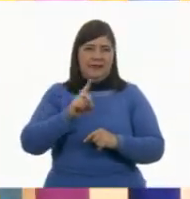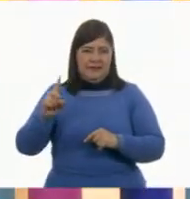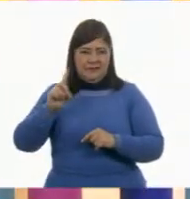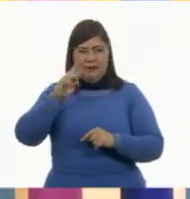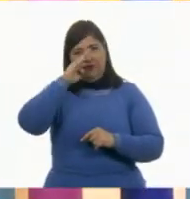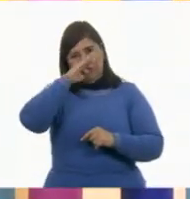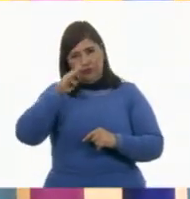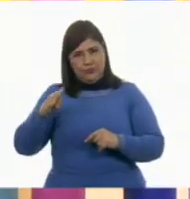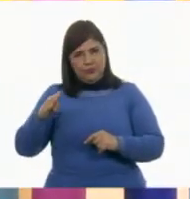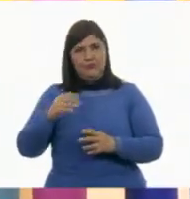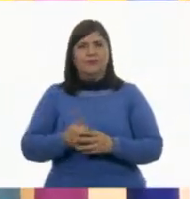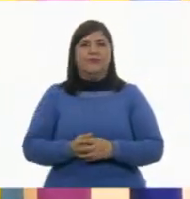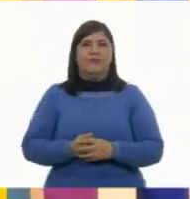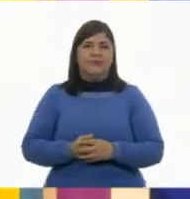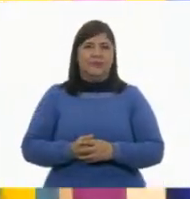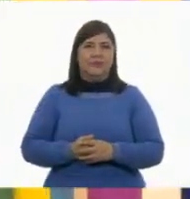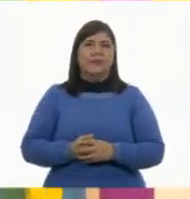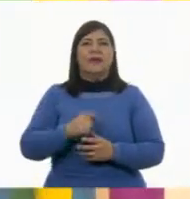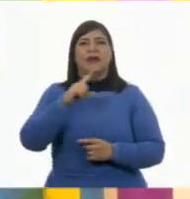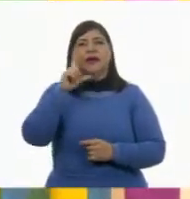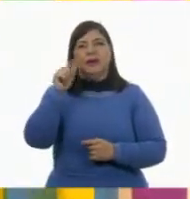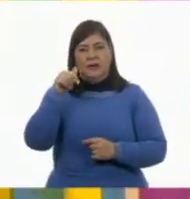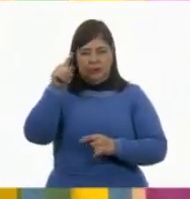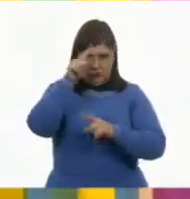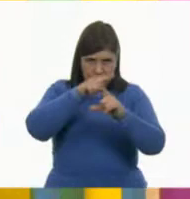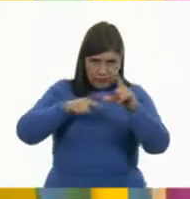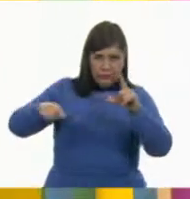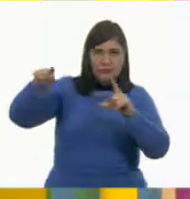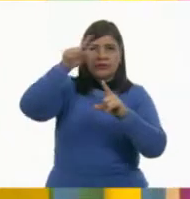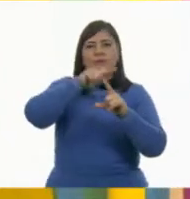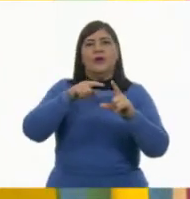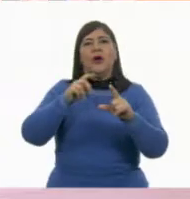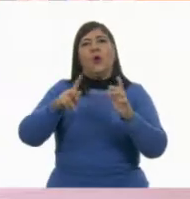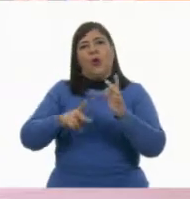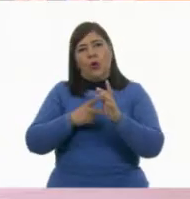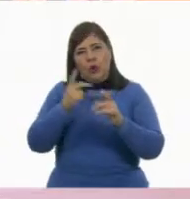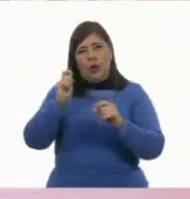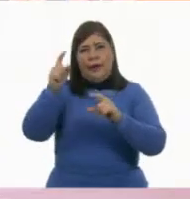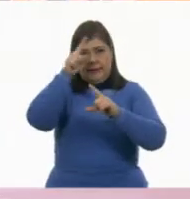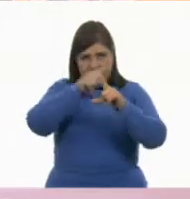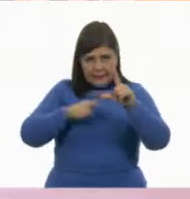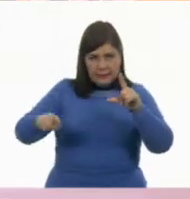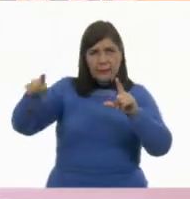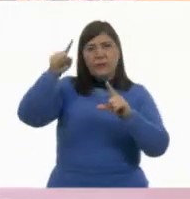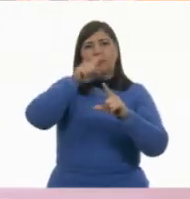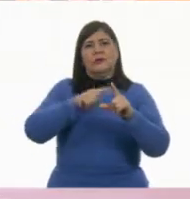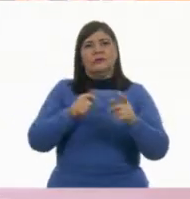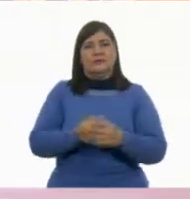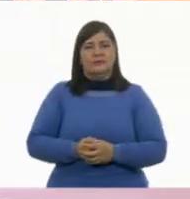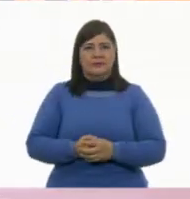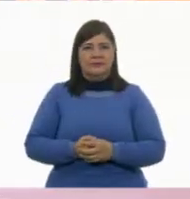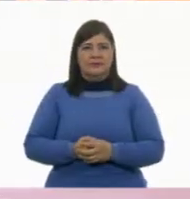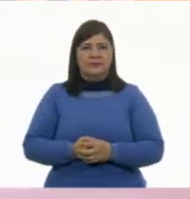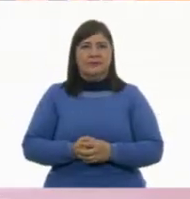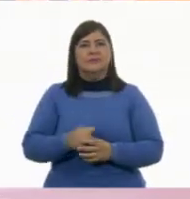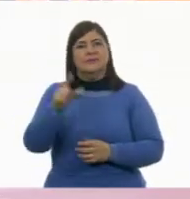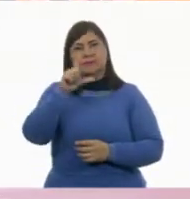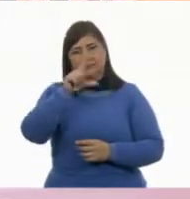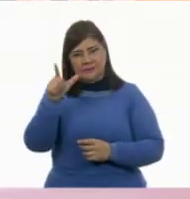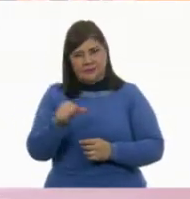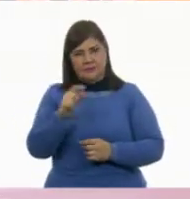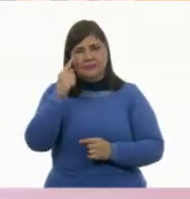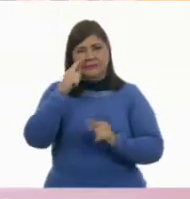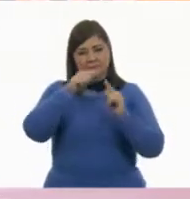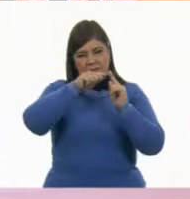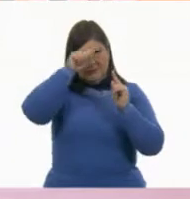Ajá. Después en círculo. Un círculo. Después otro círculo. Después